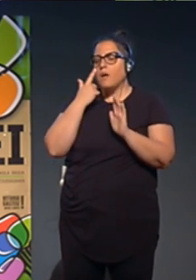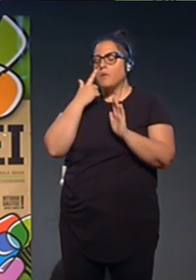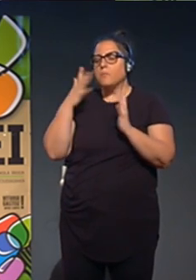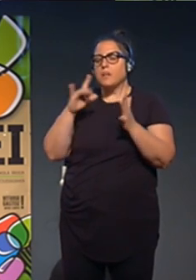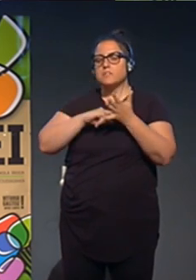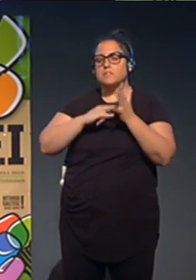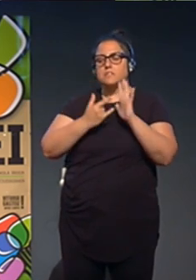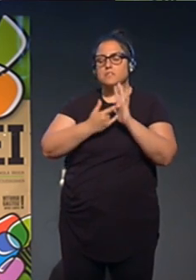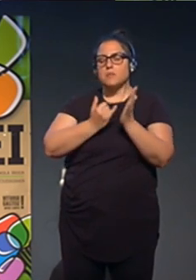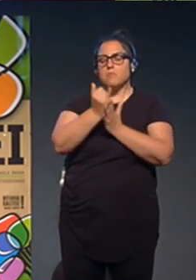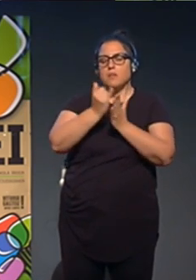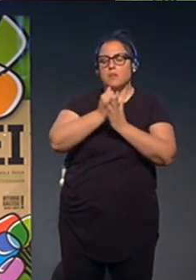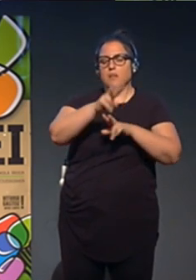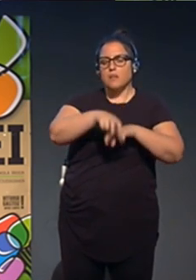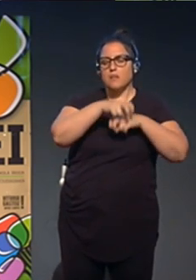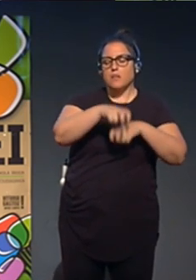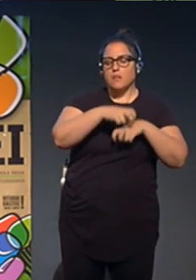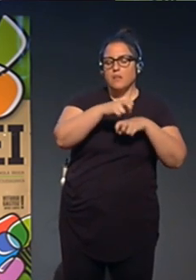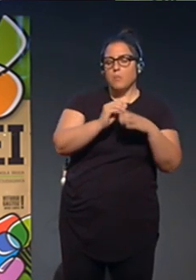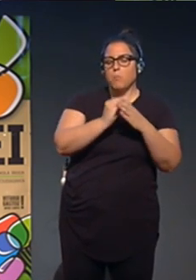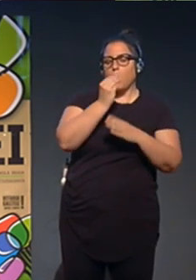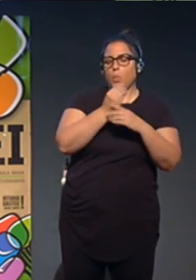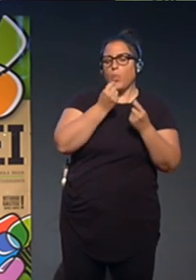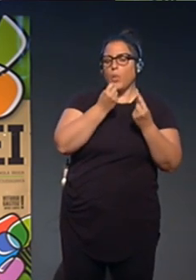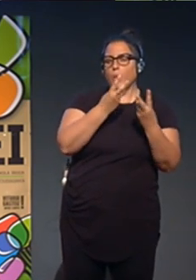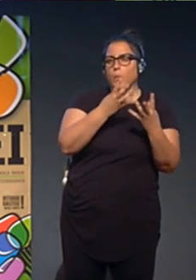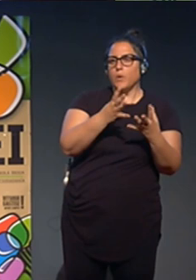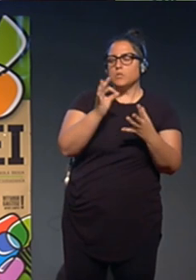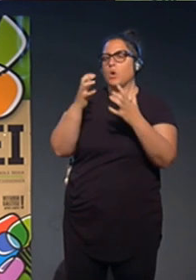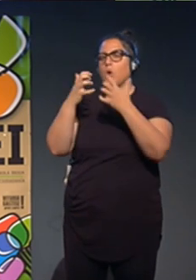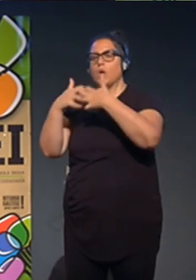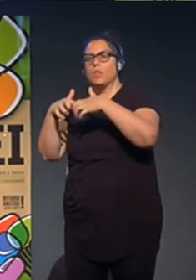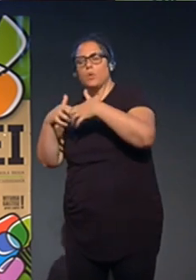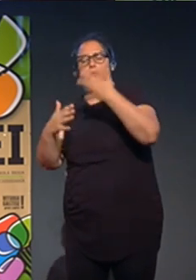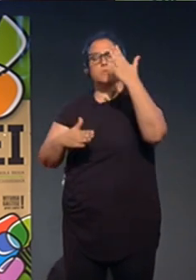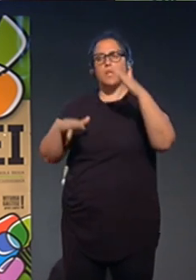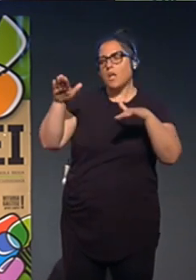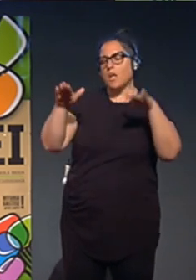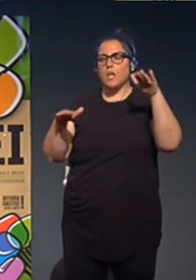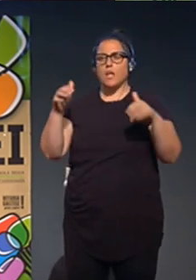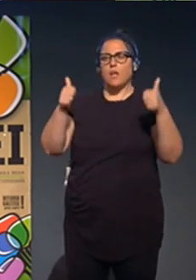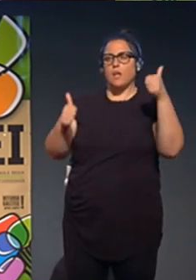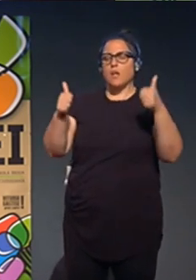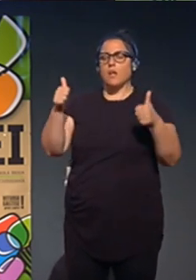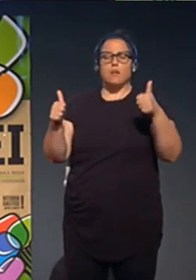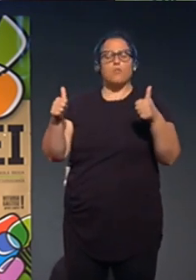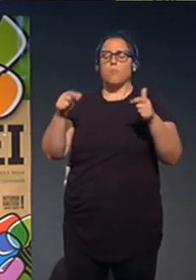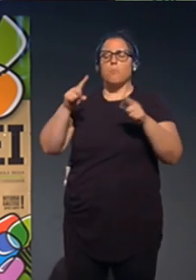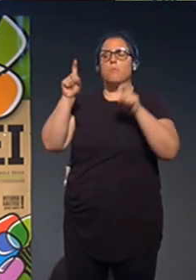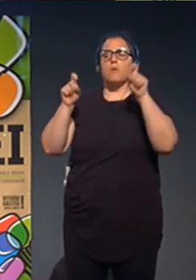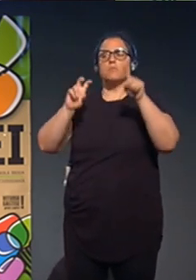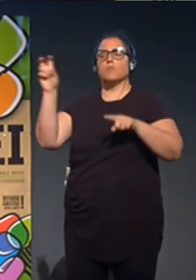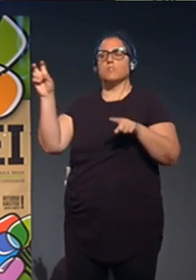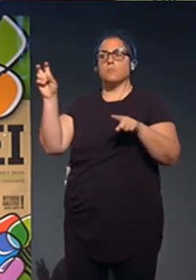cada sistema agroalimentario y si produce más la agroindustria o los otros eh Sino que la pregunta es distinta la